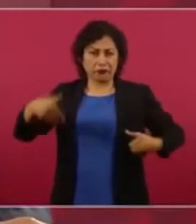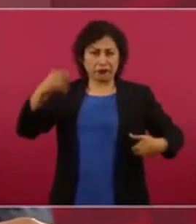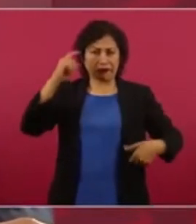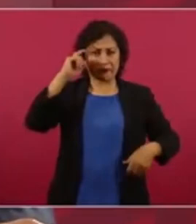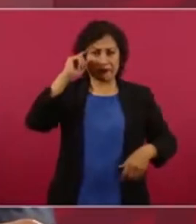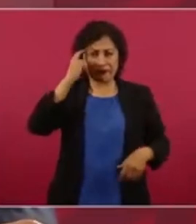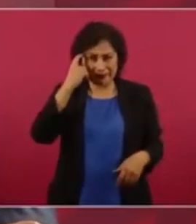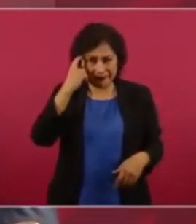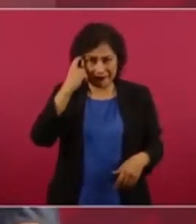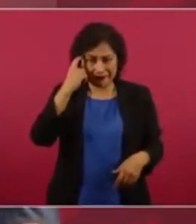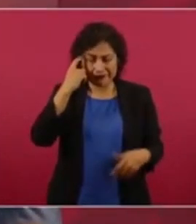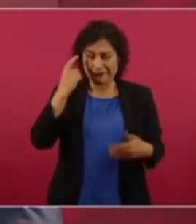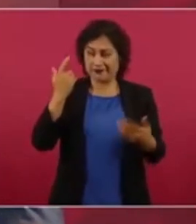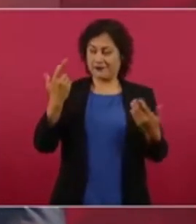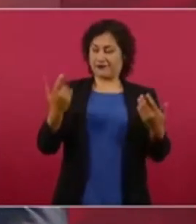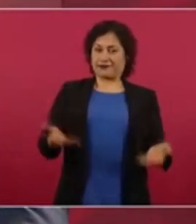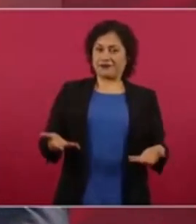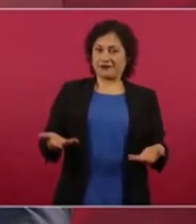¿Dónde está la capacidad